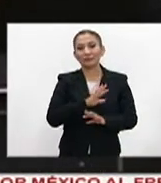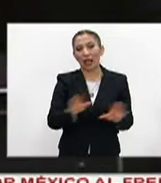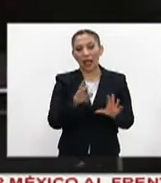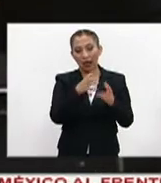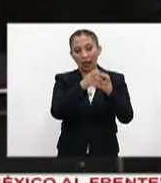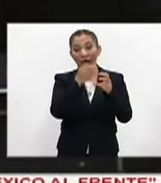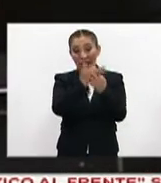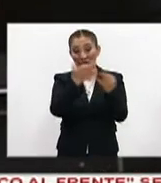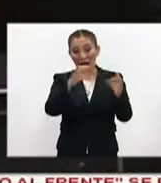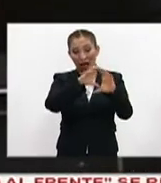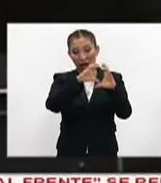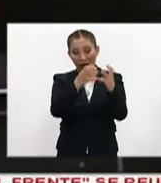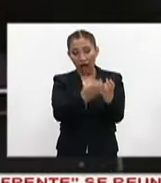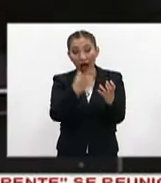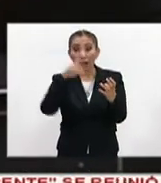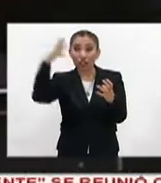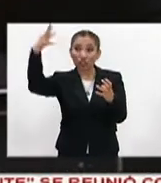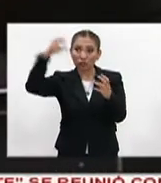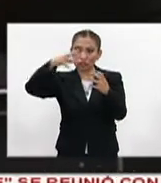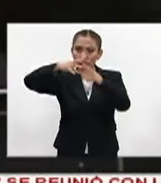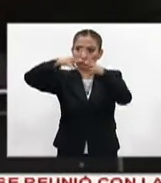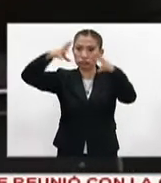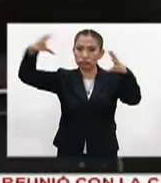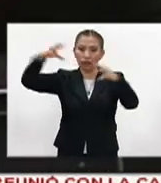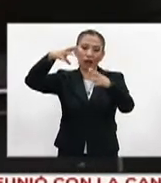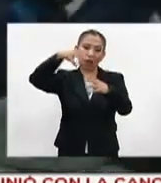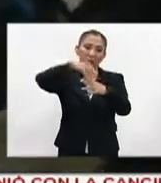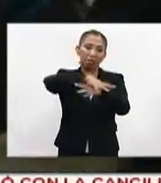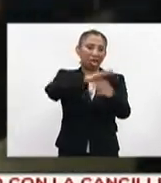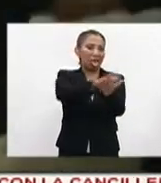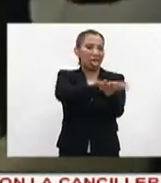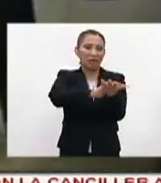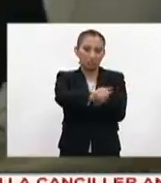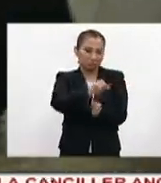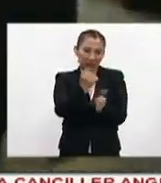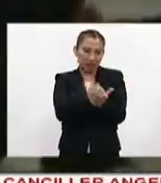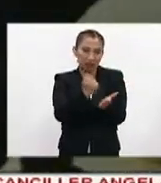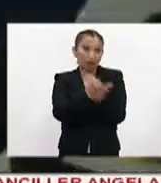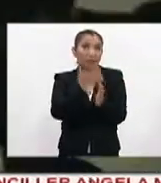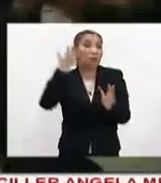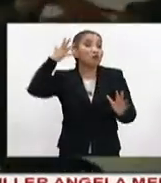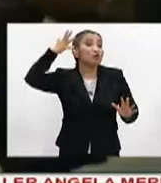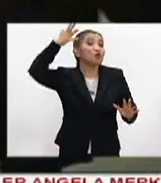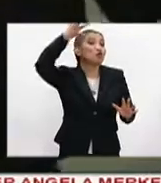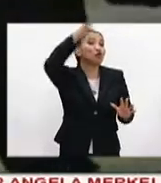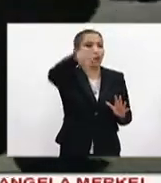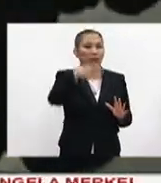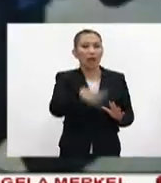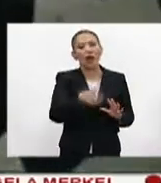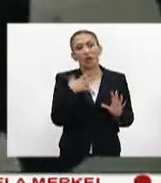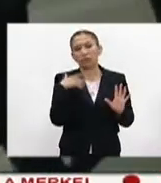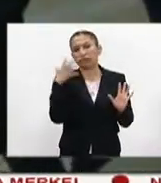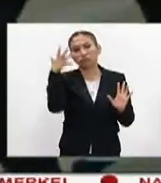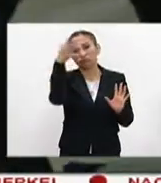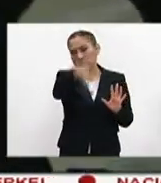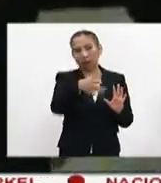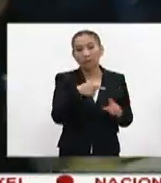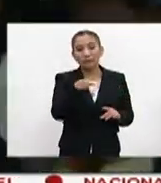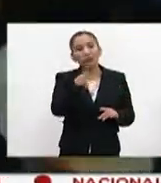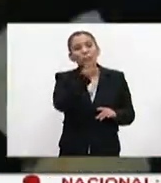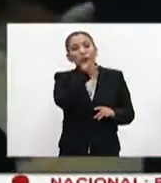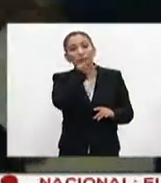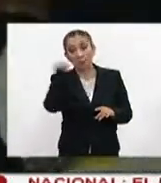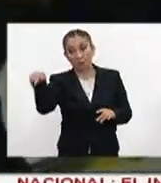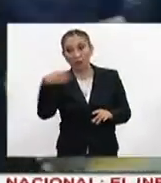existir. Entonces no estoy seguro a qué se refería con lo que dijo, pero sí, todos sabemos que la Tierra en algún momento va a dejar de existir, y una preocupación